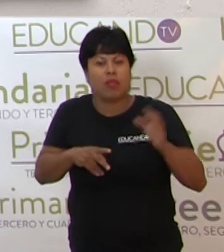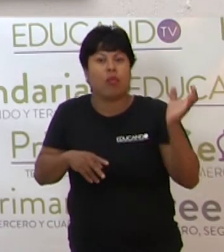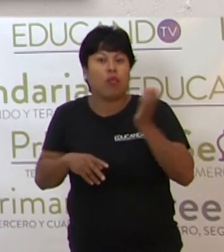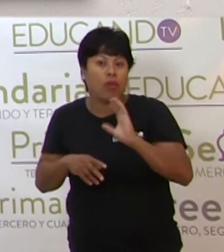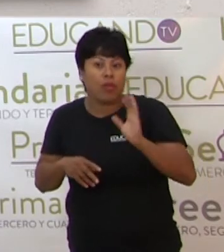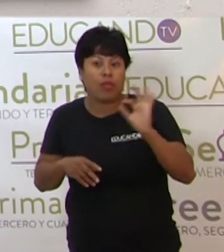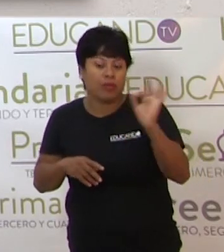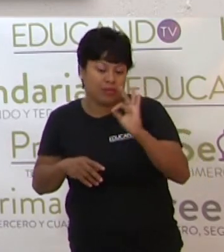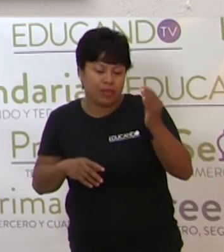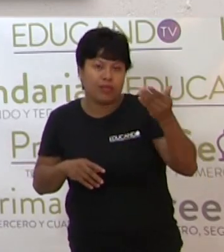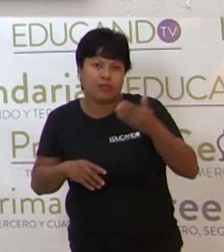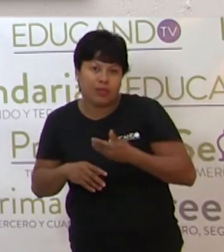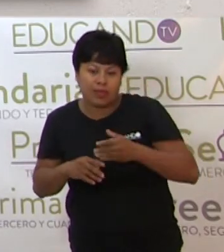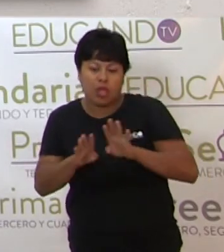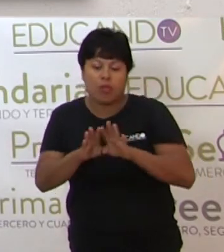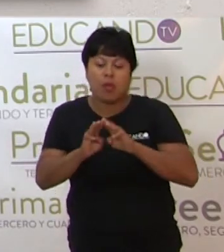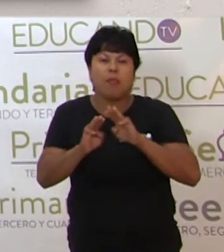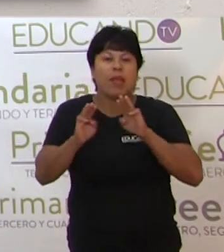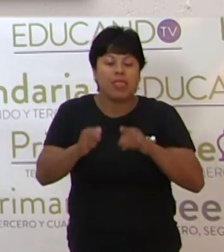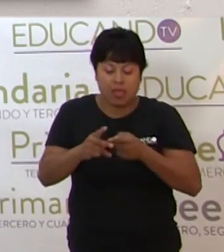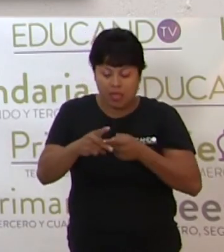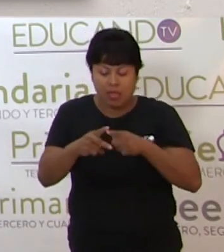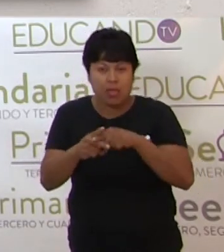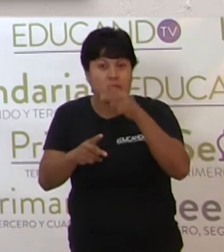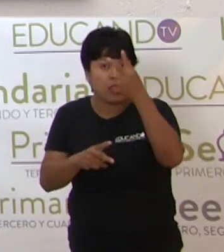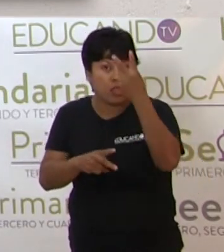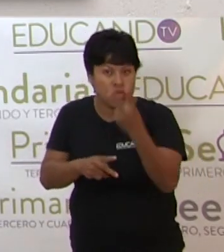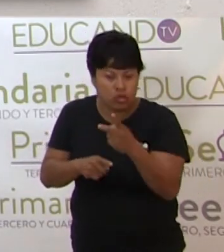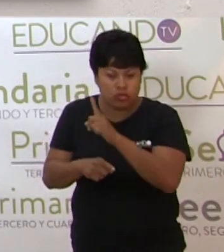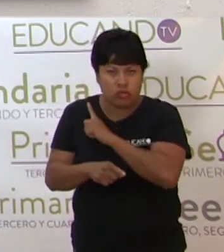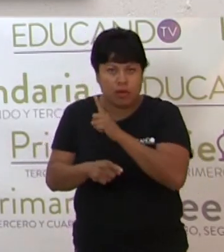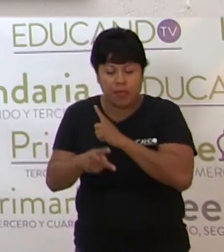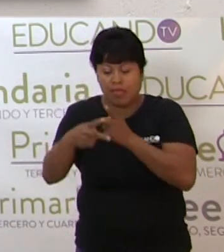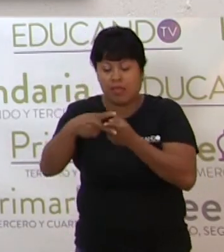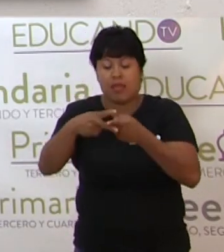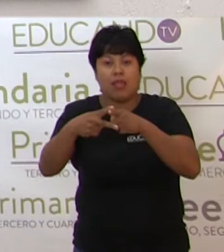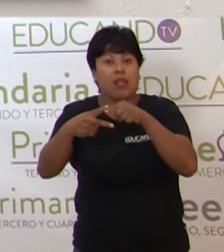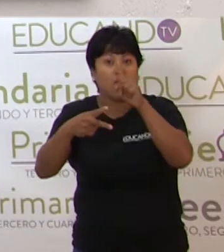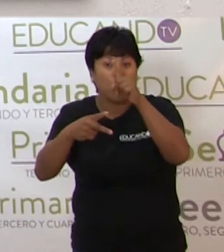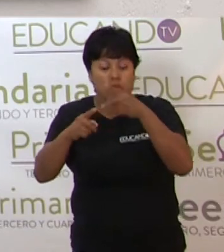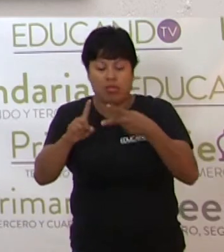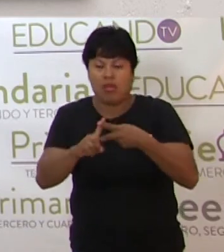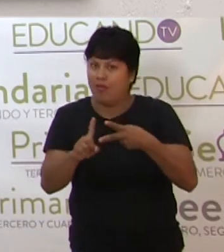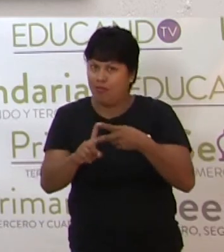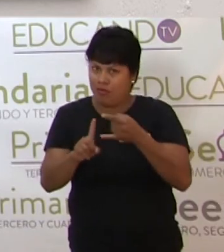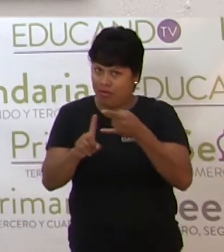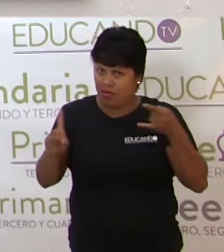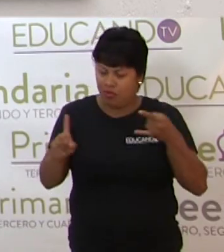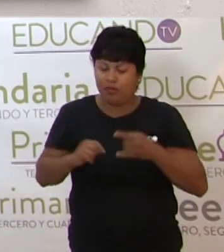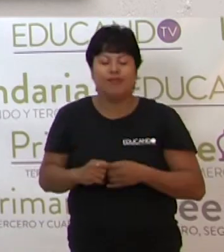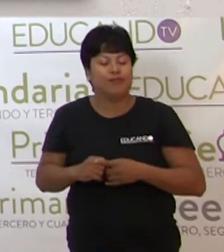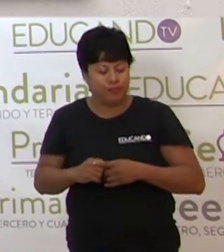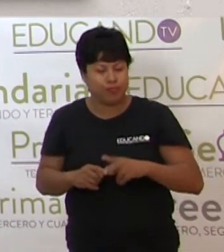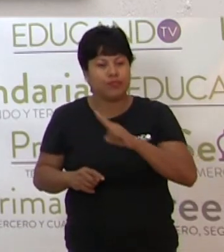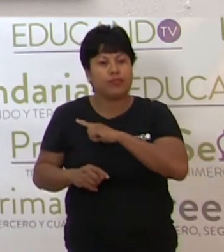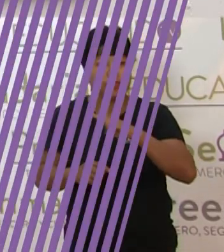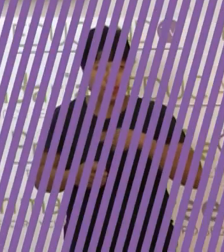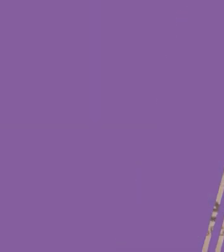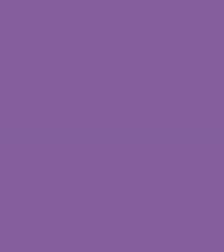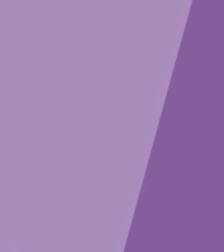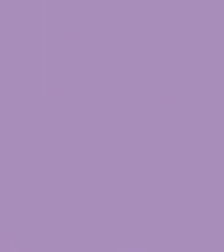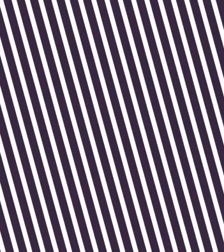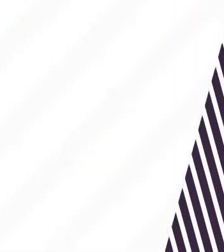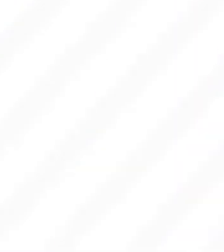cuando nos dan la medida de dos lados de un triángulo rectángulo. Vamos a verlo a